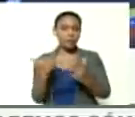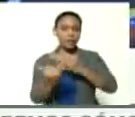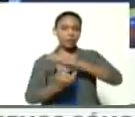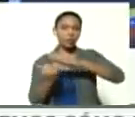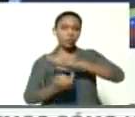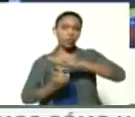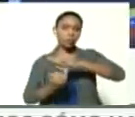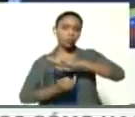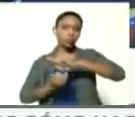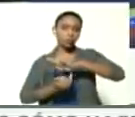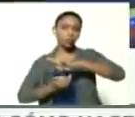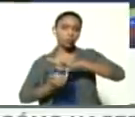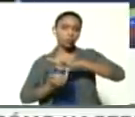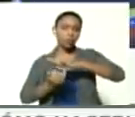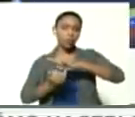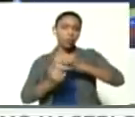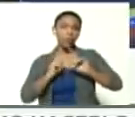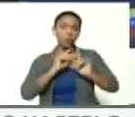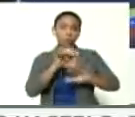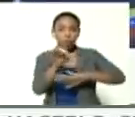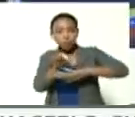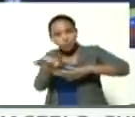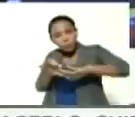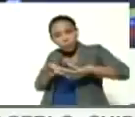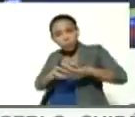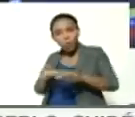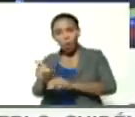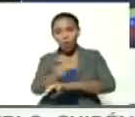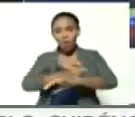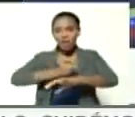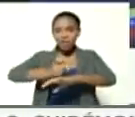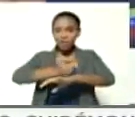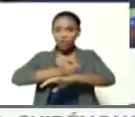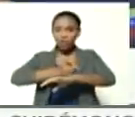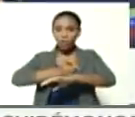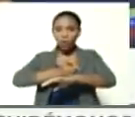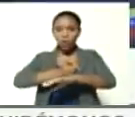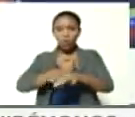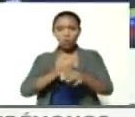instituciones, con sus municipios, con sus gobernaciones,